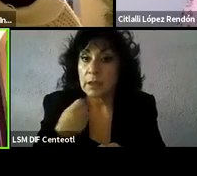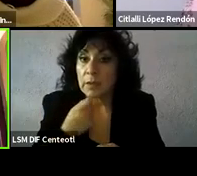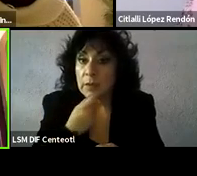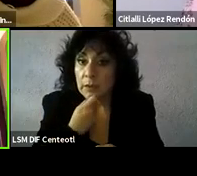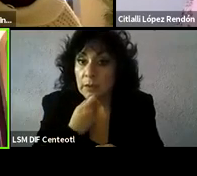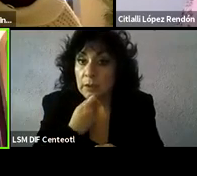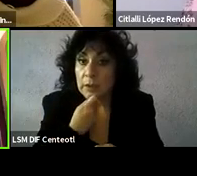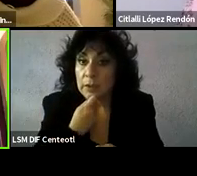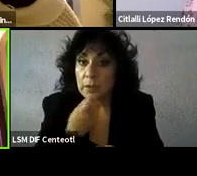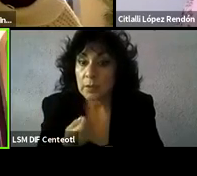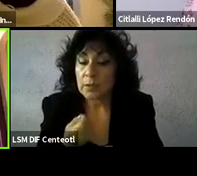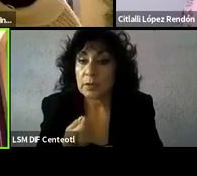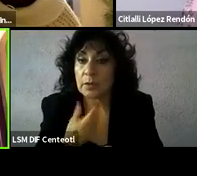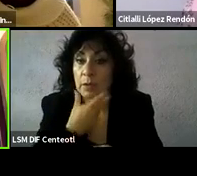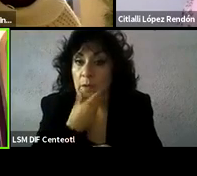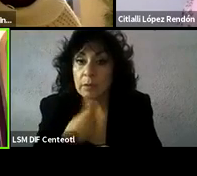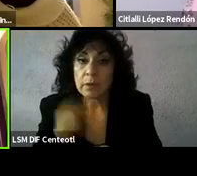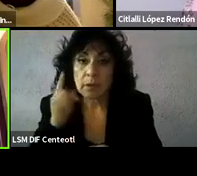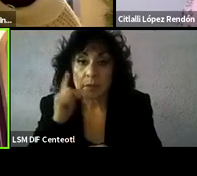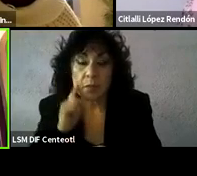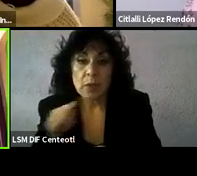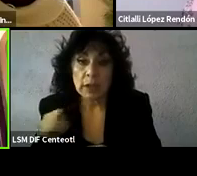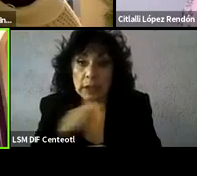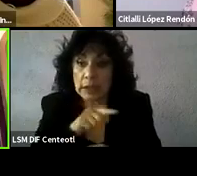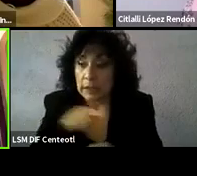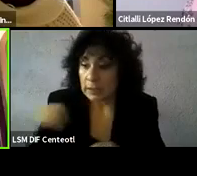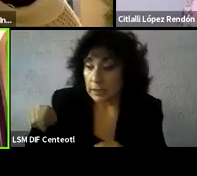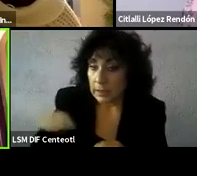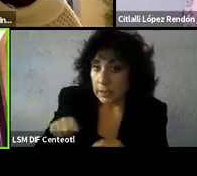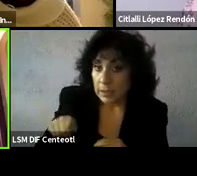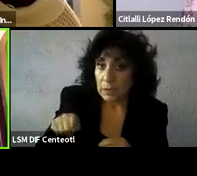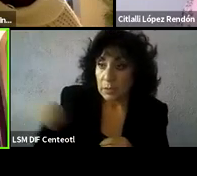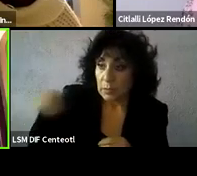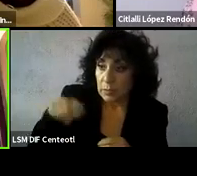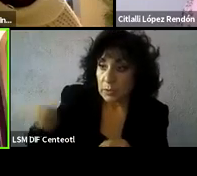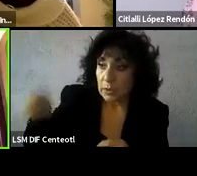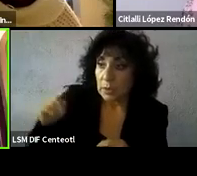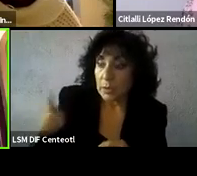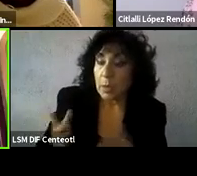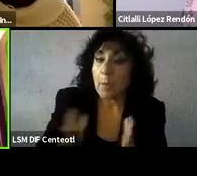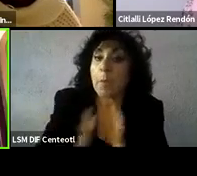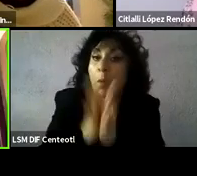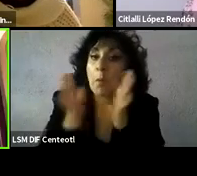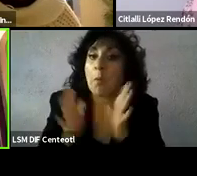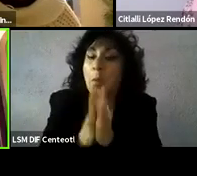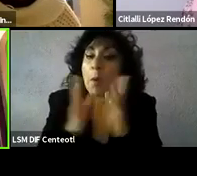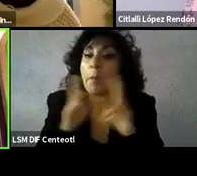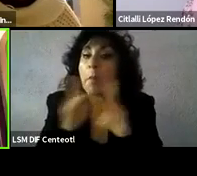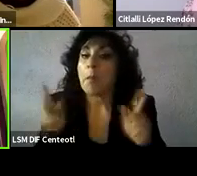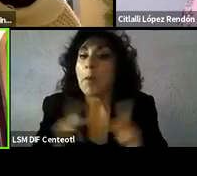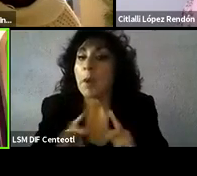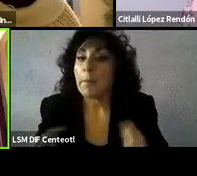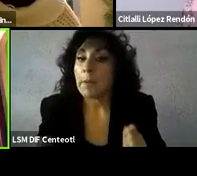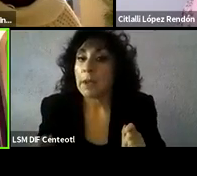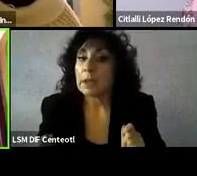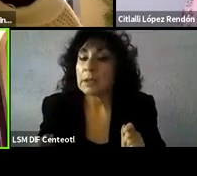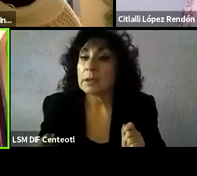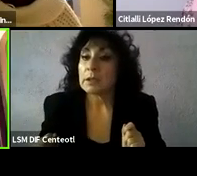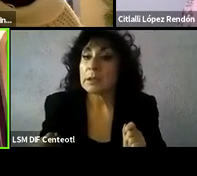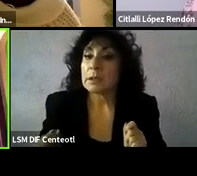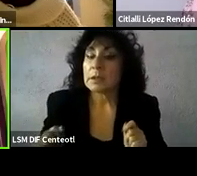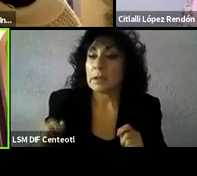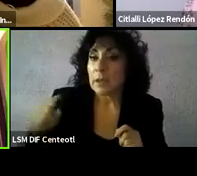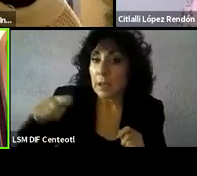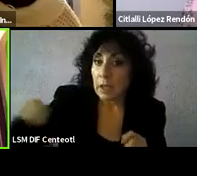hacen mediación de conflictos. Y estos chavos saben perfectamente que en sus familias, ellos viven en una zona